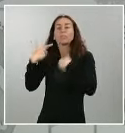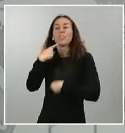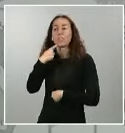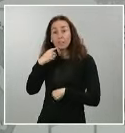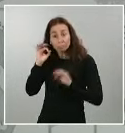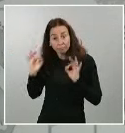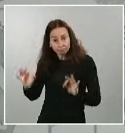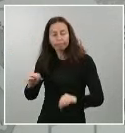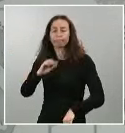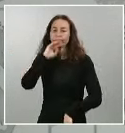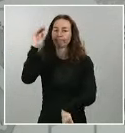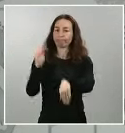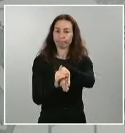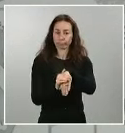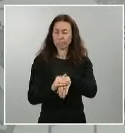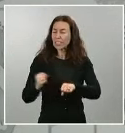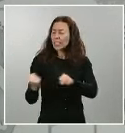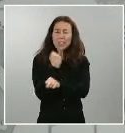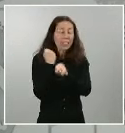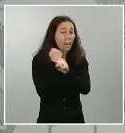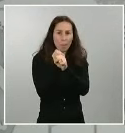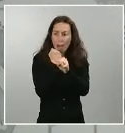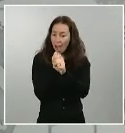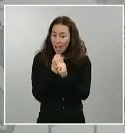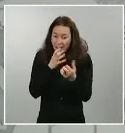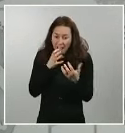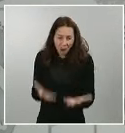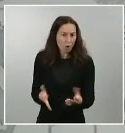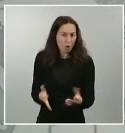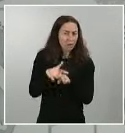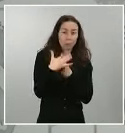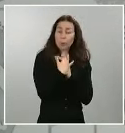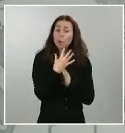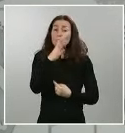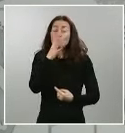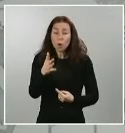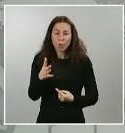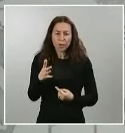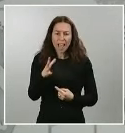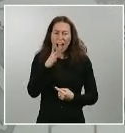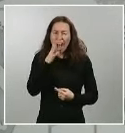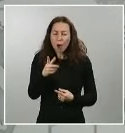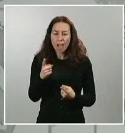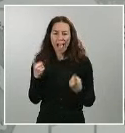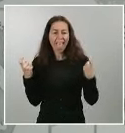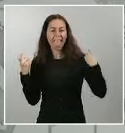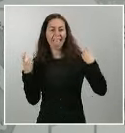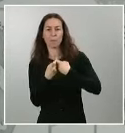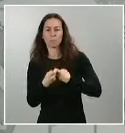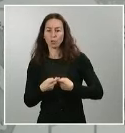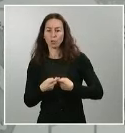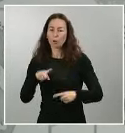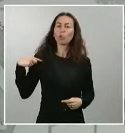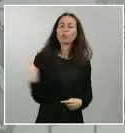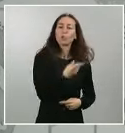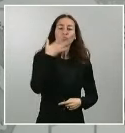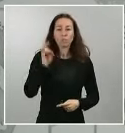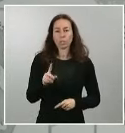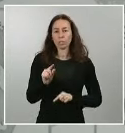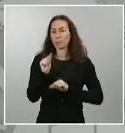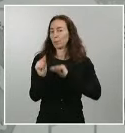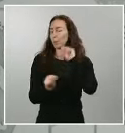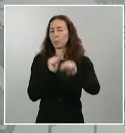humanamente posible, como estamos haciendo para combatir el único enemigo que nos amenaza en esta guerra, que es el virus y sus estragos sanitarios, económicos y